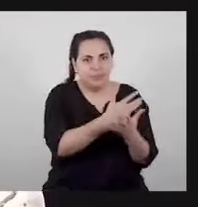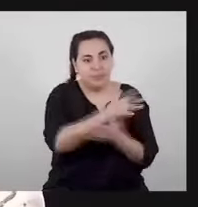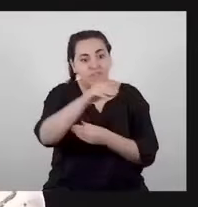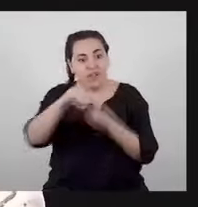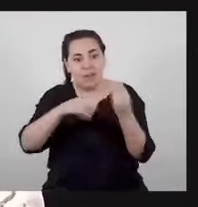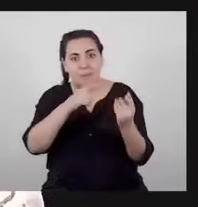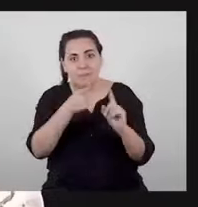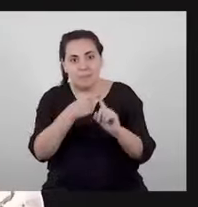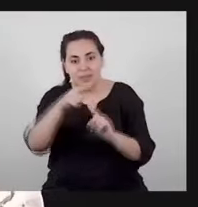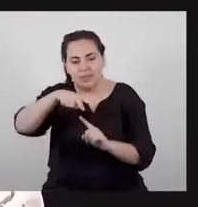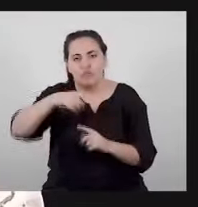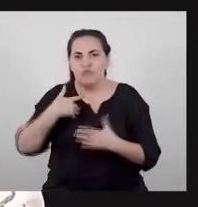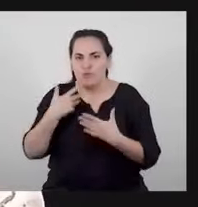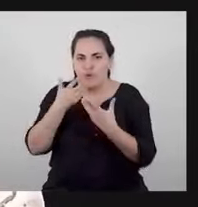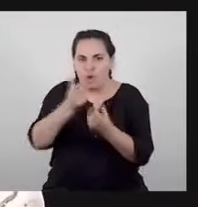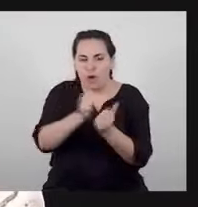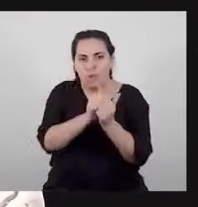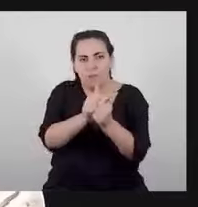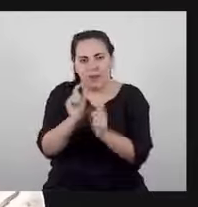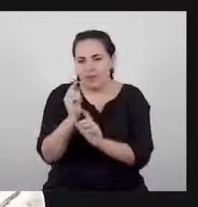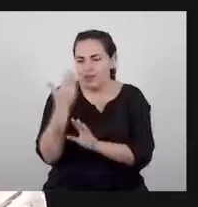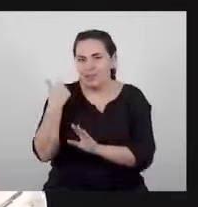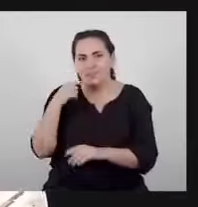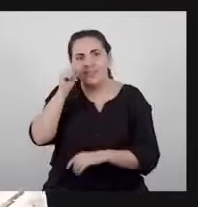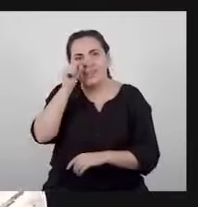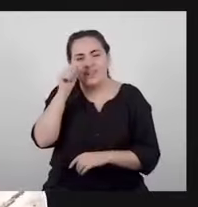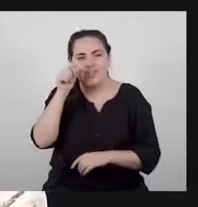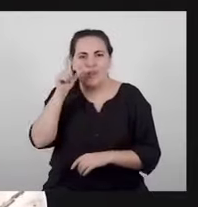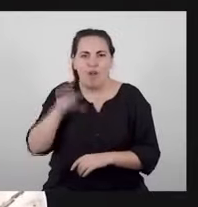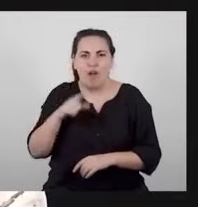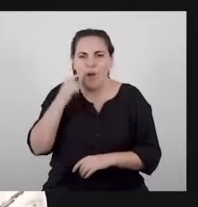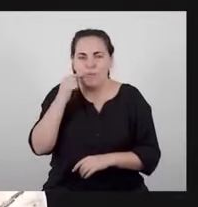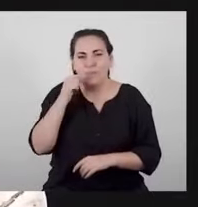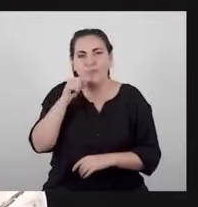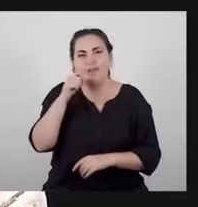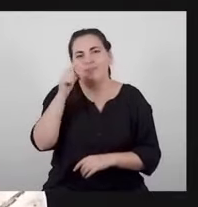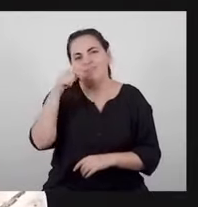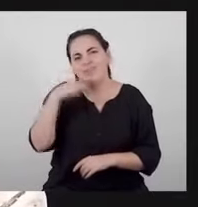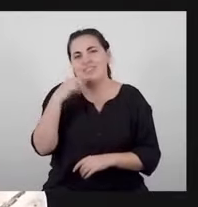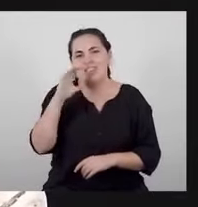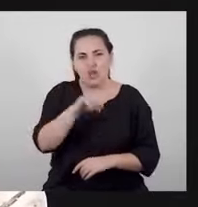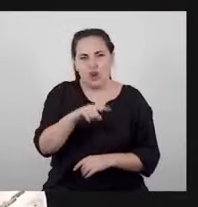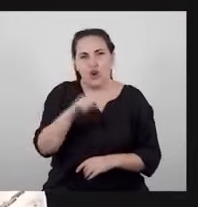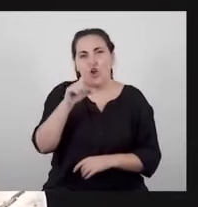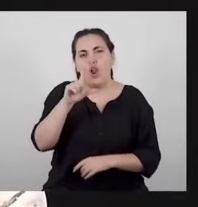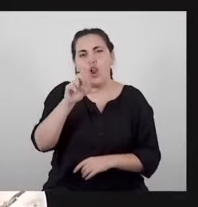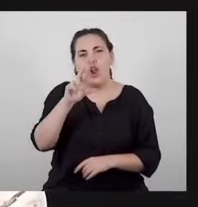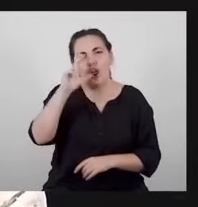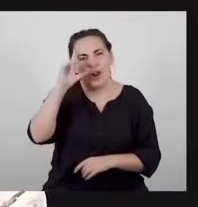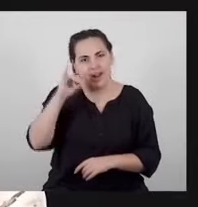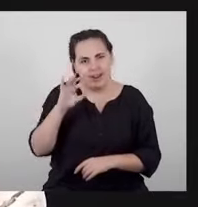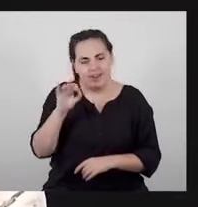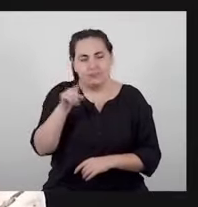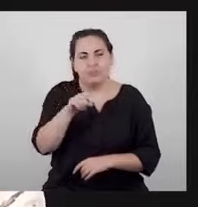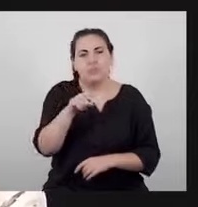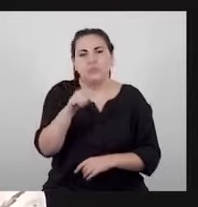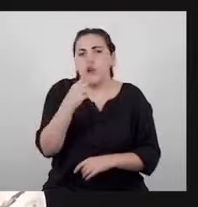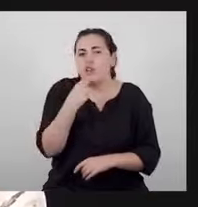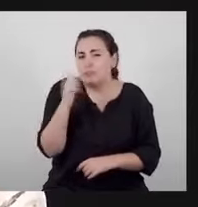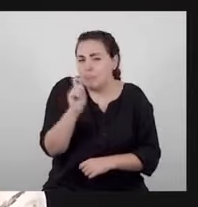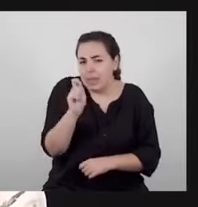entrar acá estaba hablando con un papá el papá de lorenzo su chiquito tenía 11 meses y en un hecho